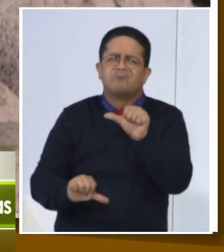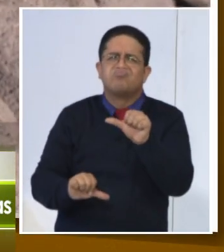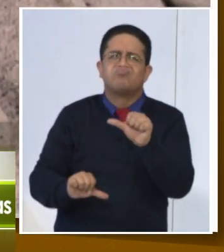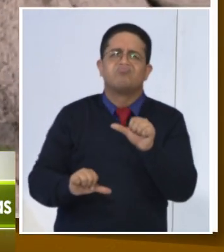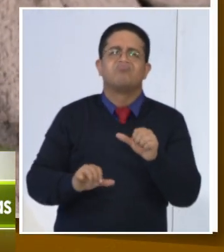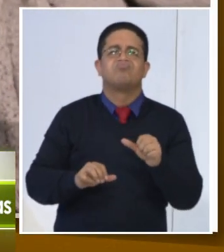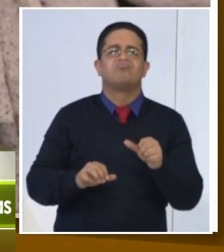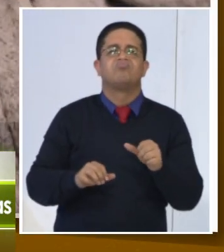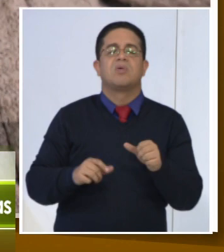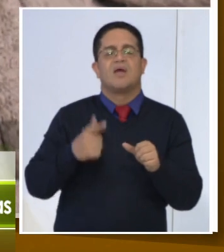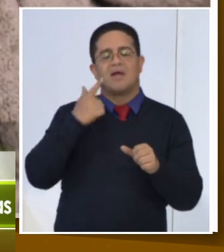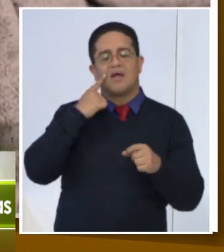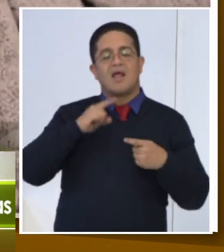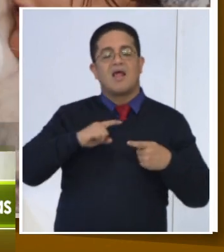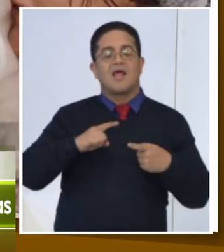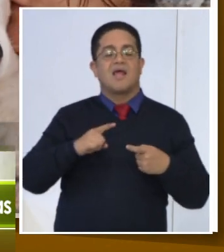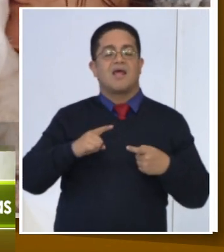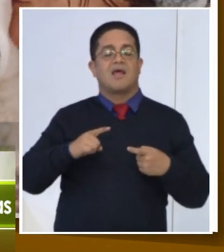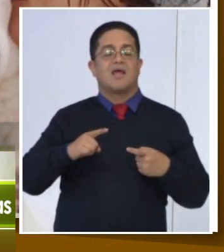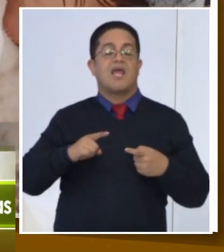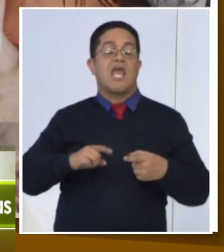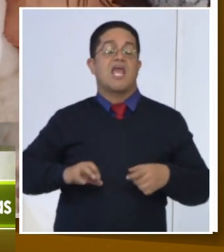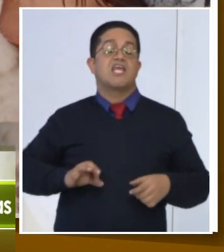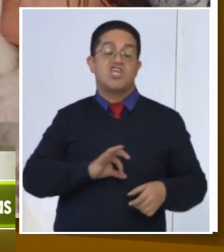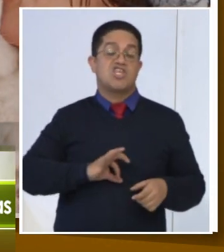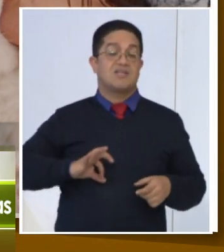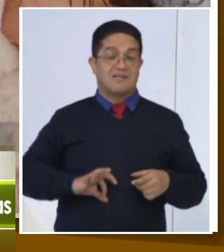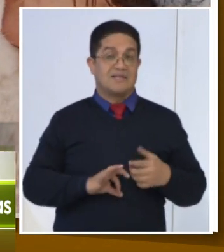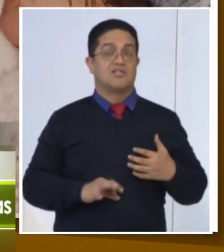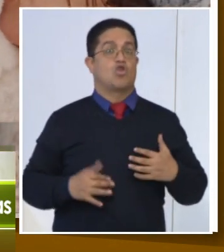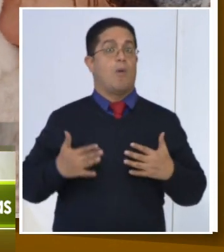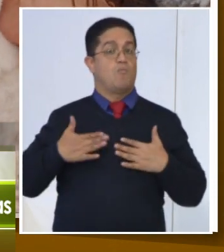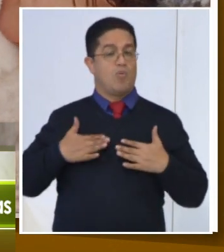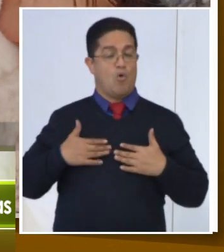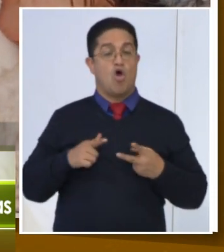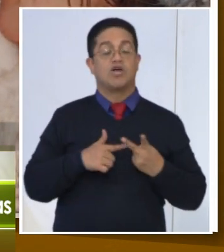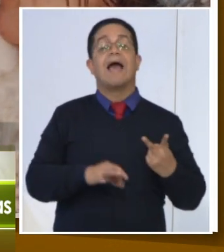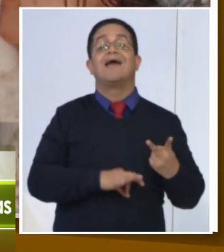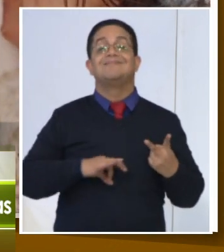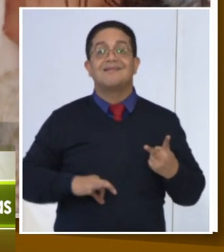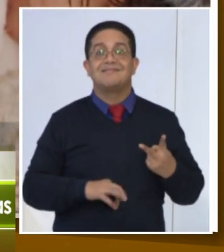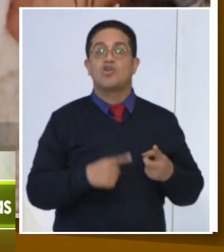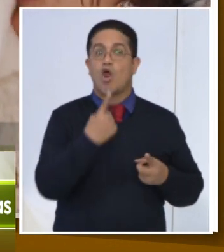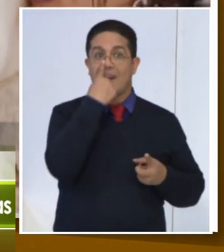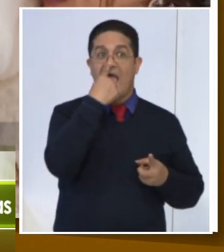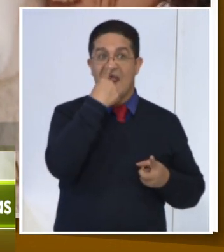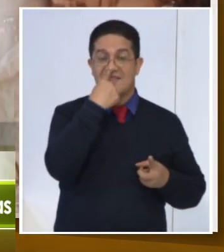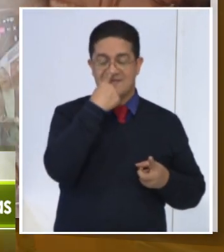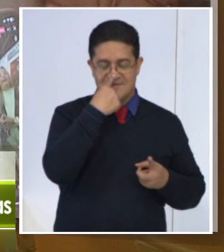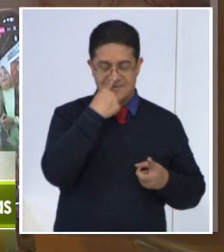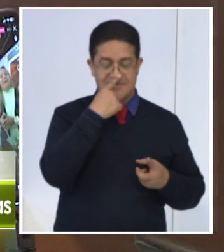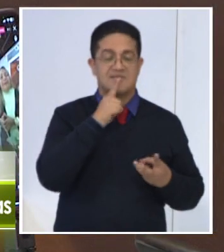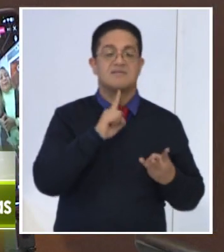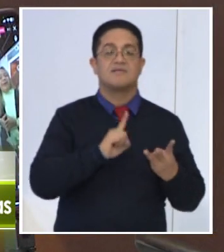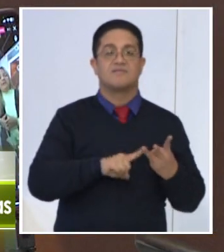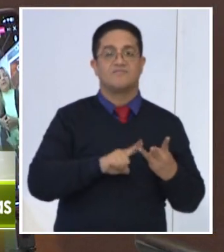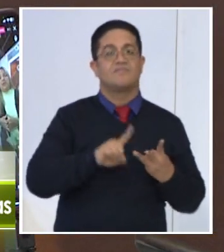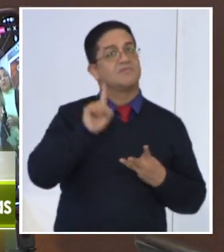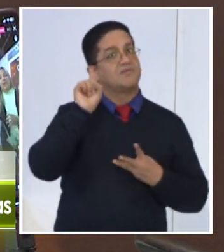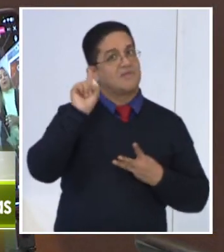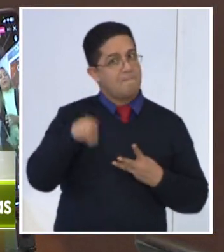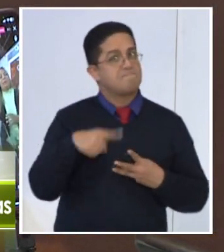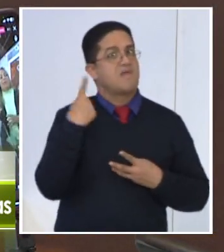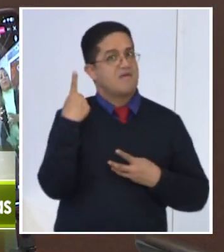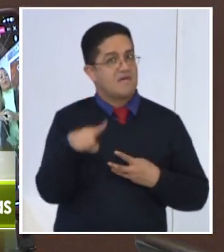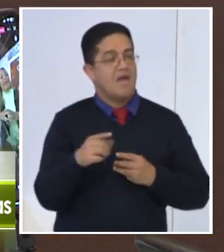los ejes intestino-pulmón, intestino nariz, todo lo que es la microbiota de vía respiratoria, que también